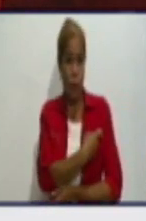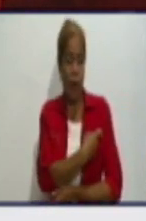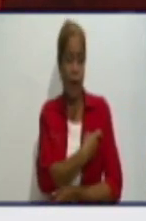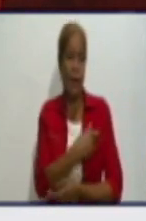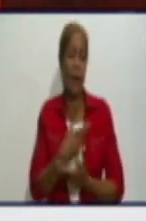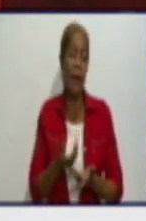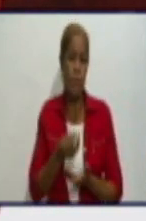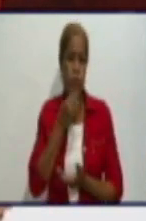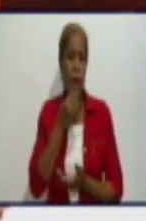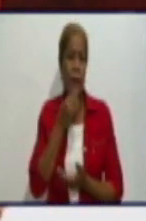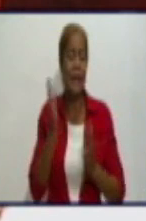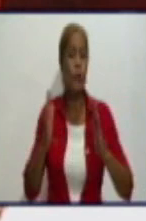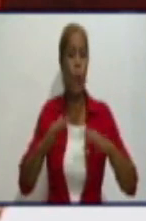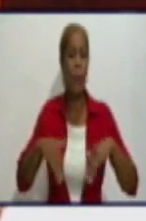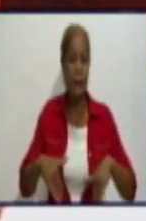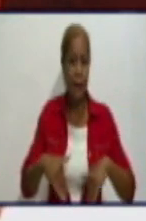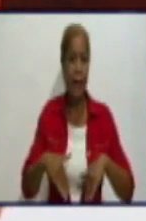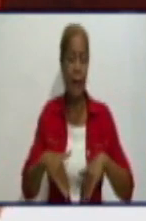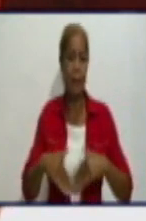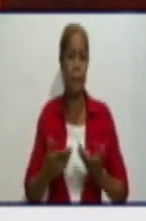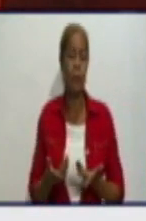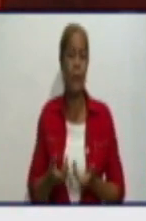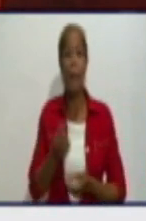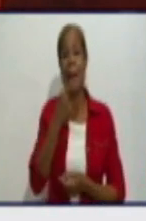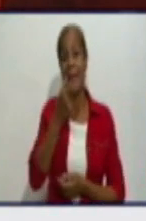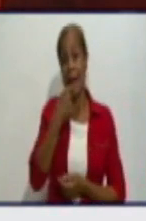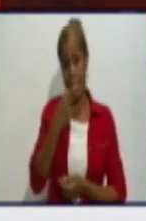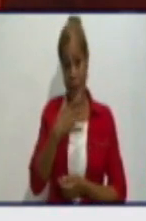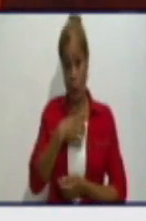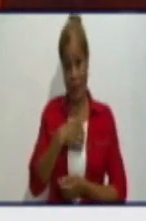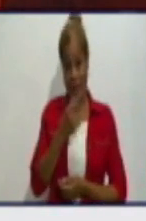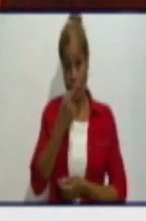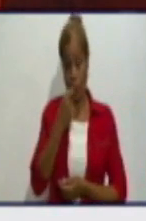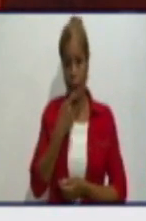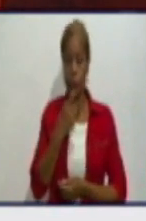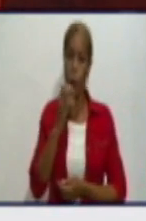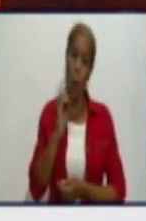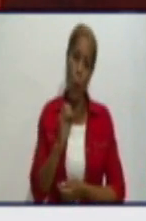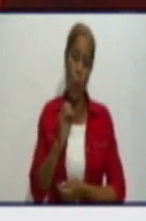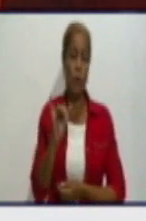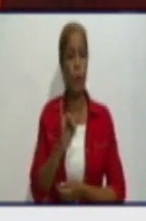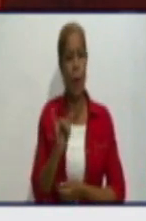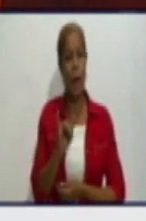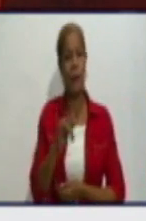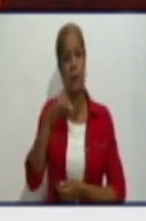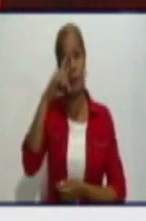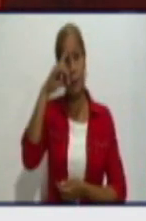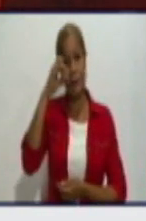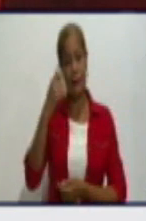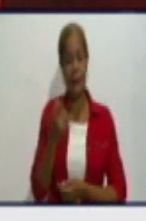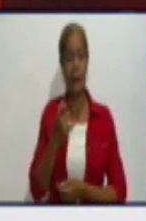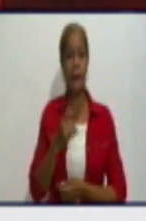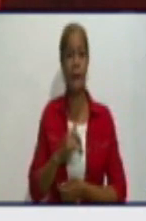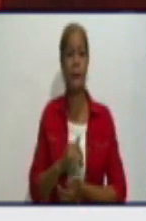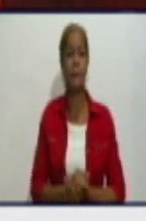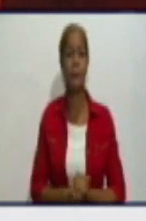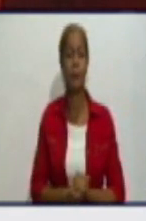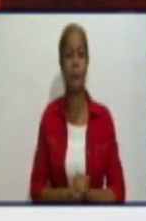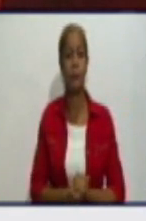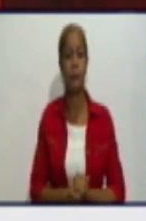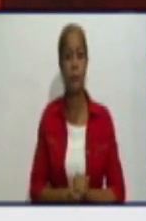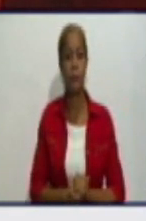por cuántos días debe de suspenderlo o si el hecho de que esté recibiendo esta